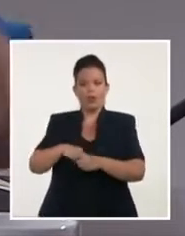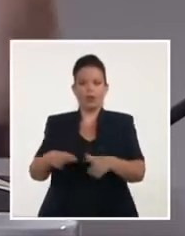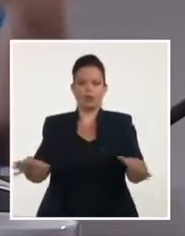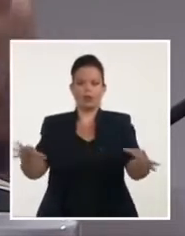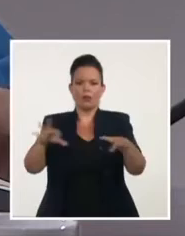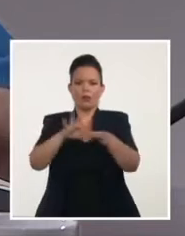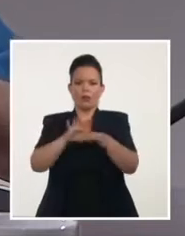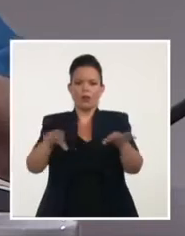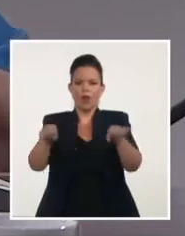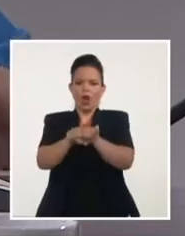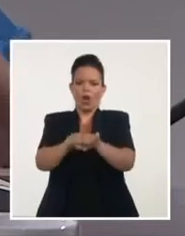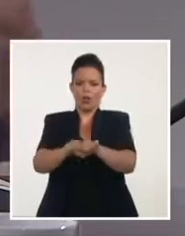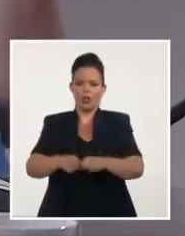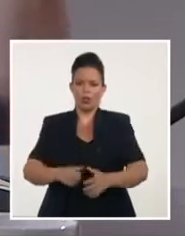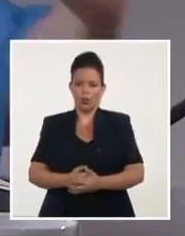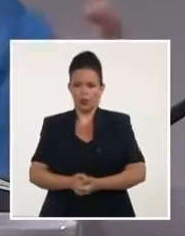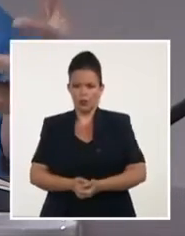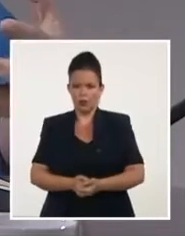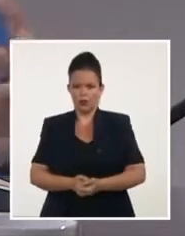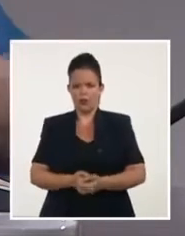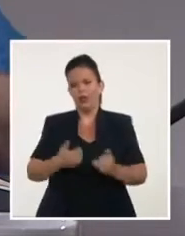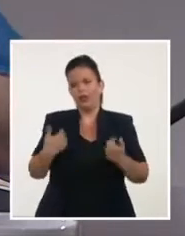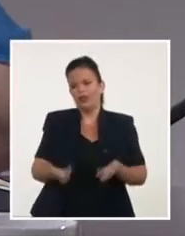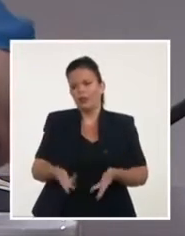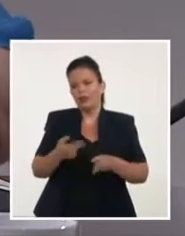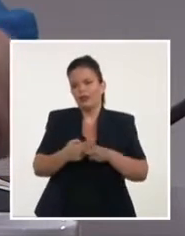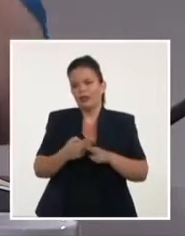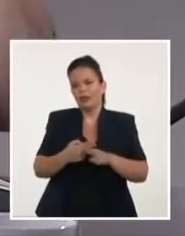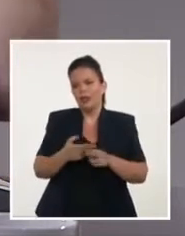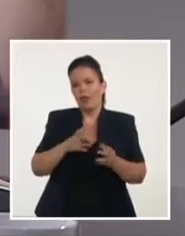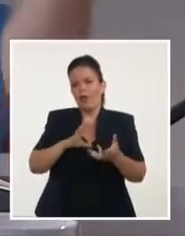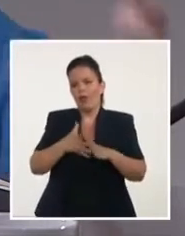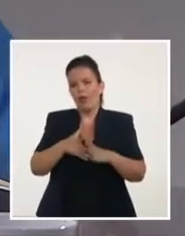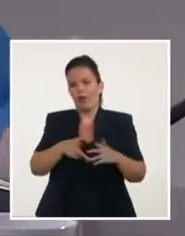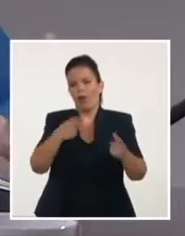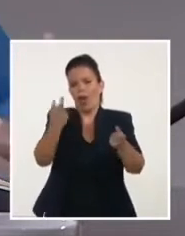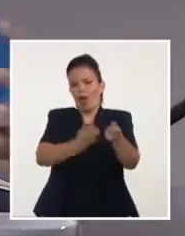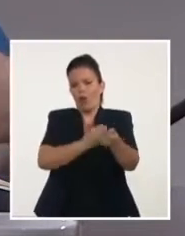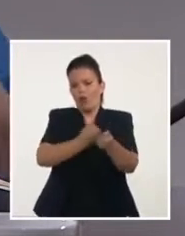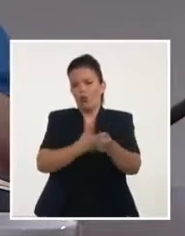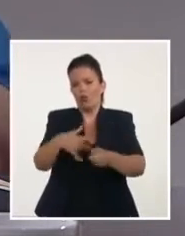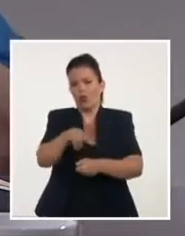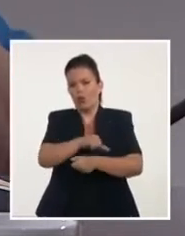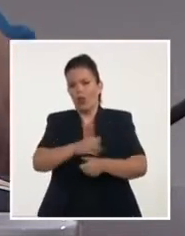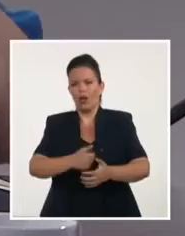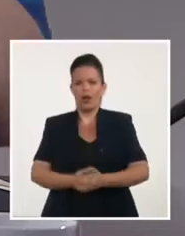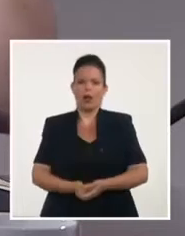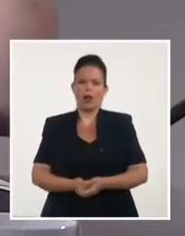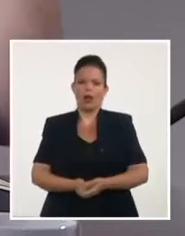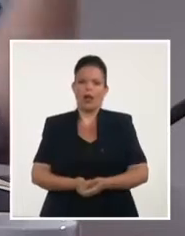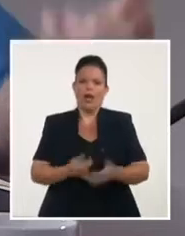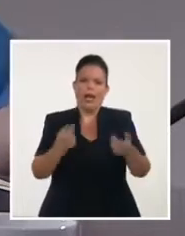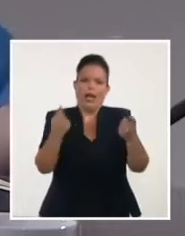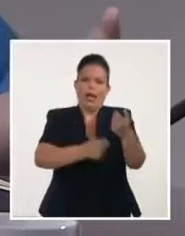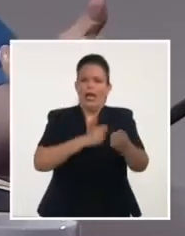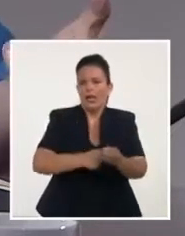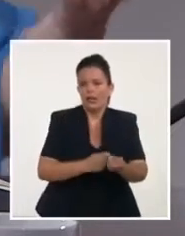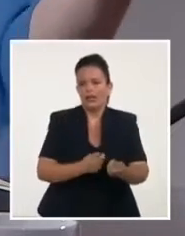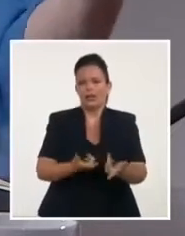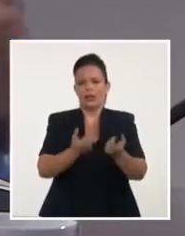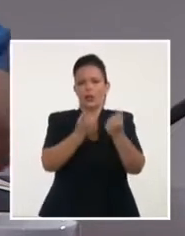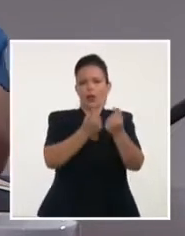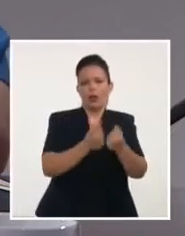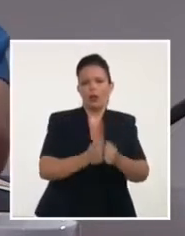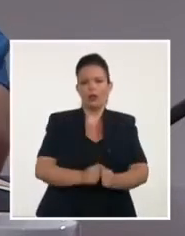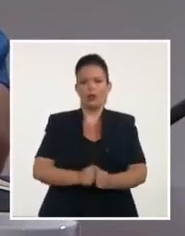guerra simultánea, en la guerra mediática, la guerra simbólica, la guerra económica, la guerra política, la guerra